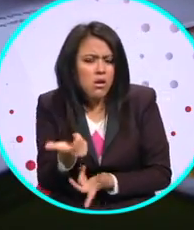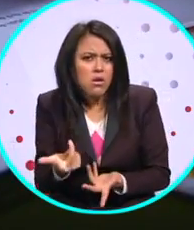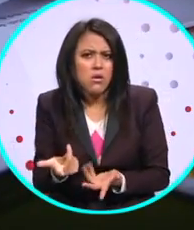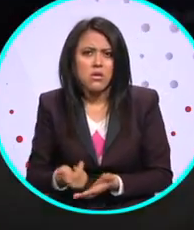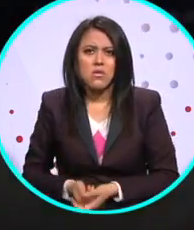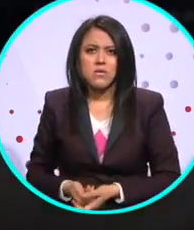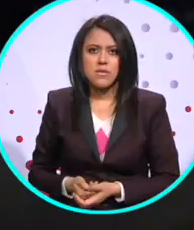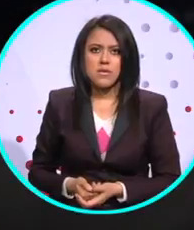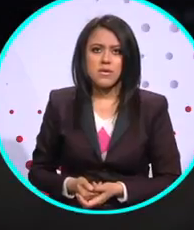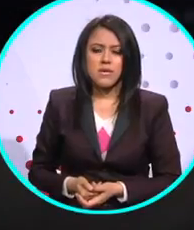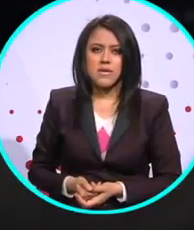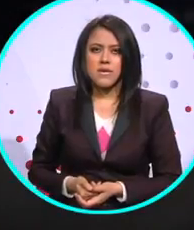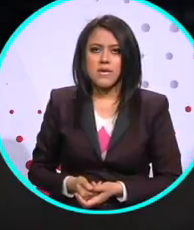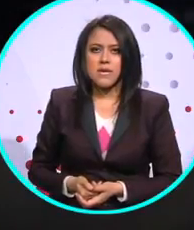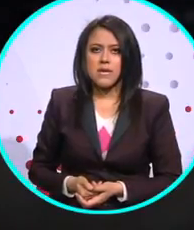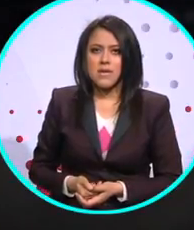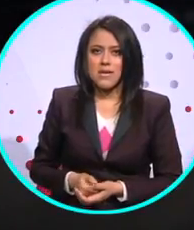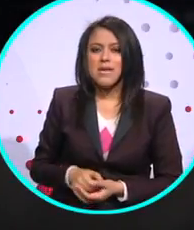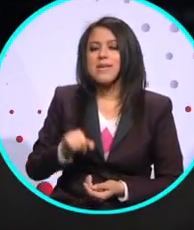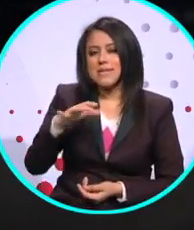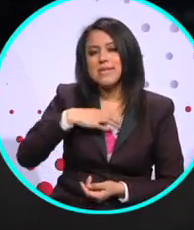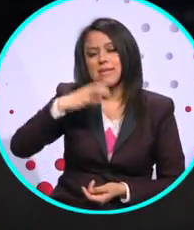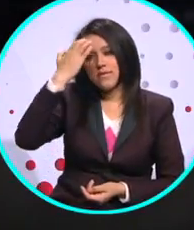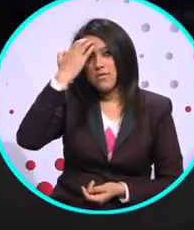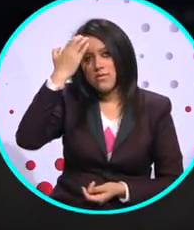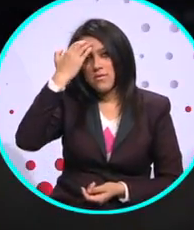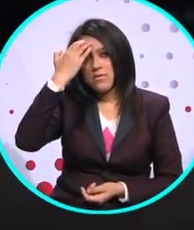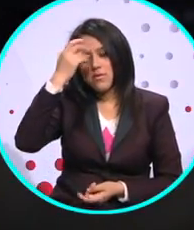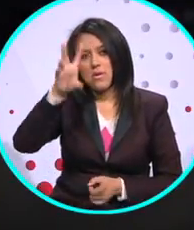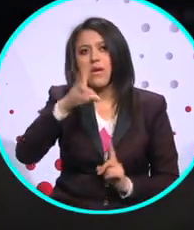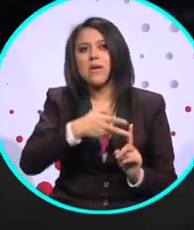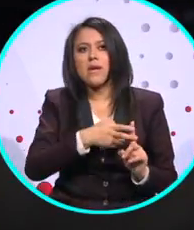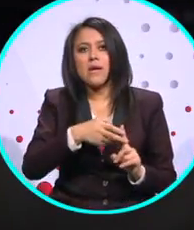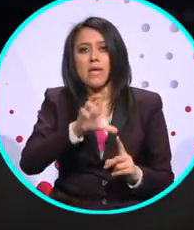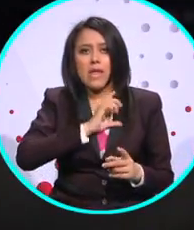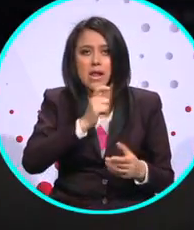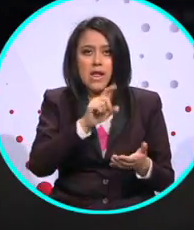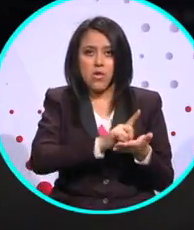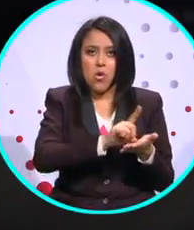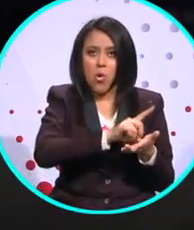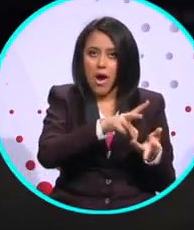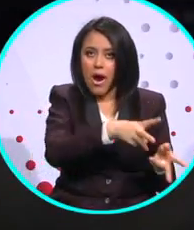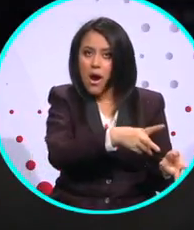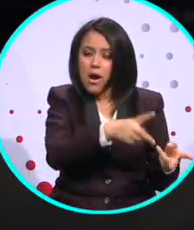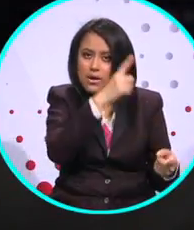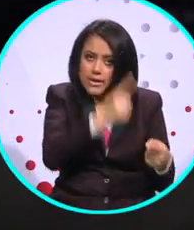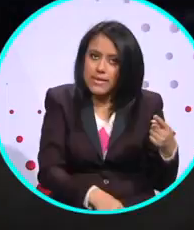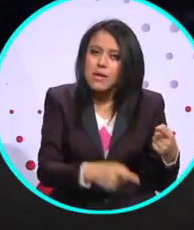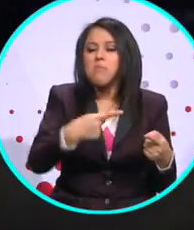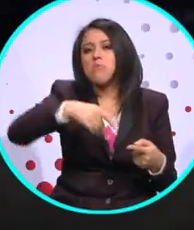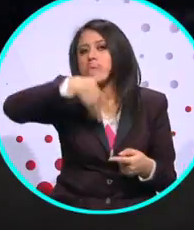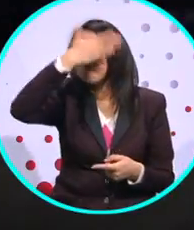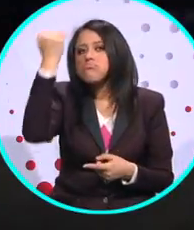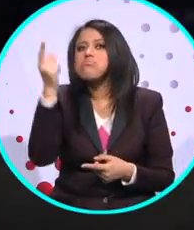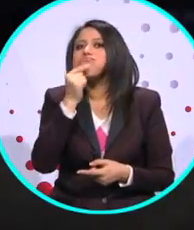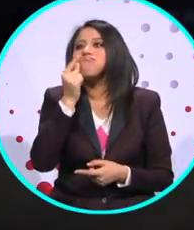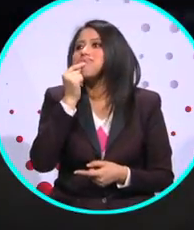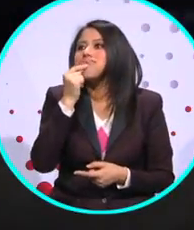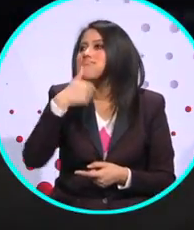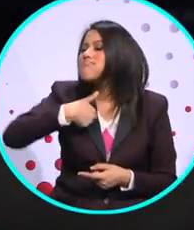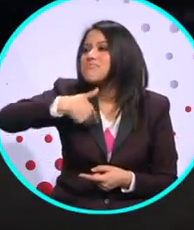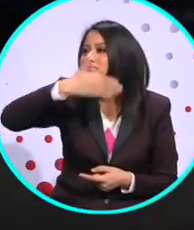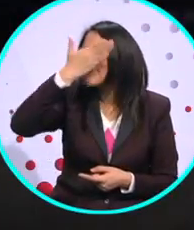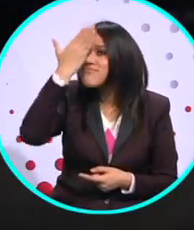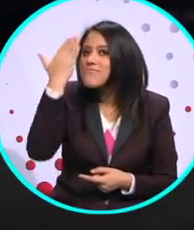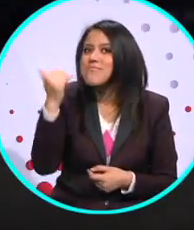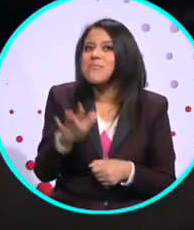Él obviamente tuvo conocimiento del gran decomiso, pero no tenía noción del policía, puesto